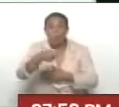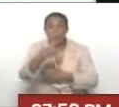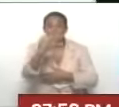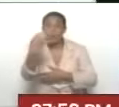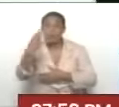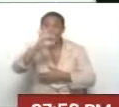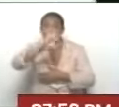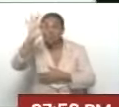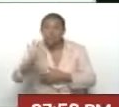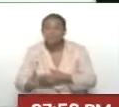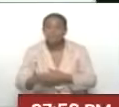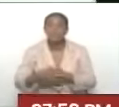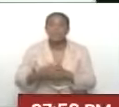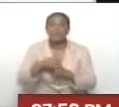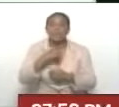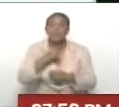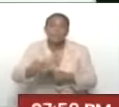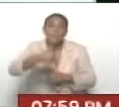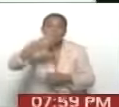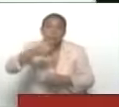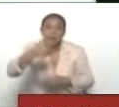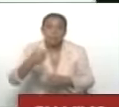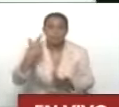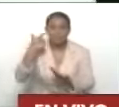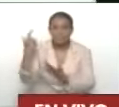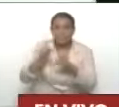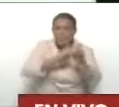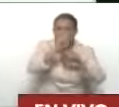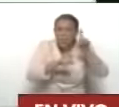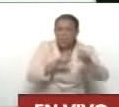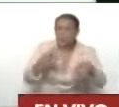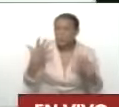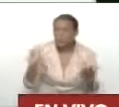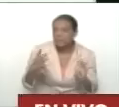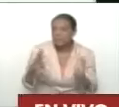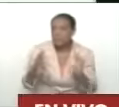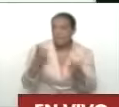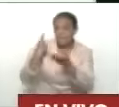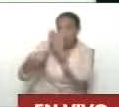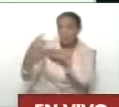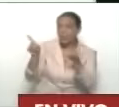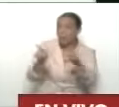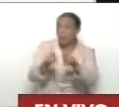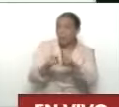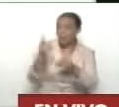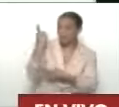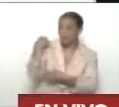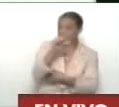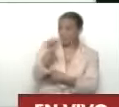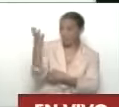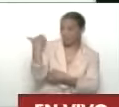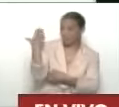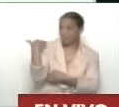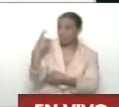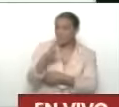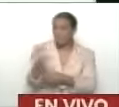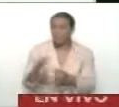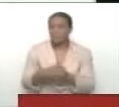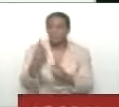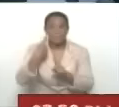54.8% de preferencia. Fíjese que esta encuesta se parece mucho a la encuesta pasada. Usted es data idea.